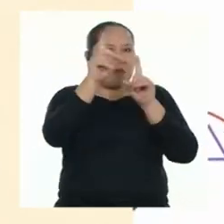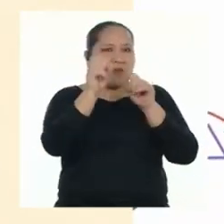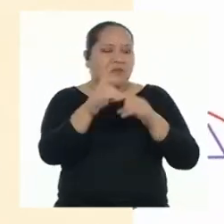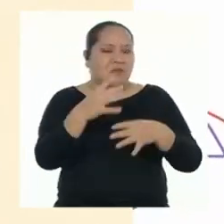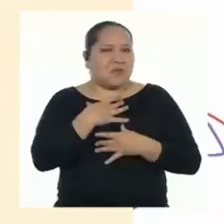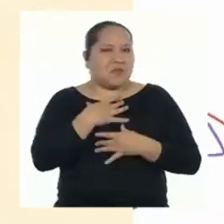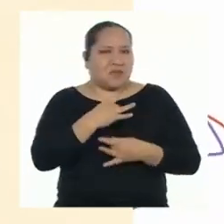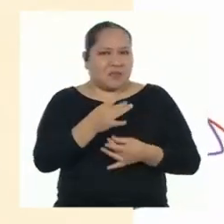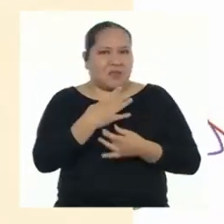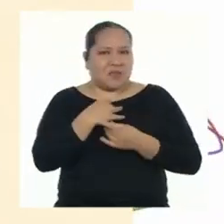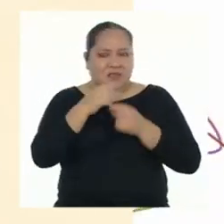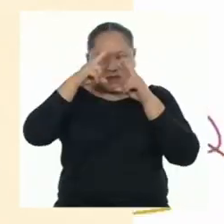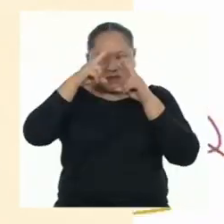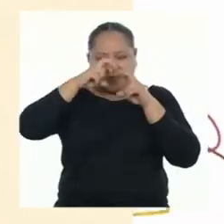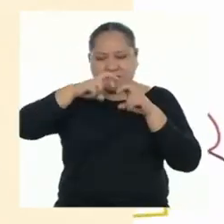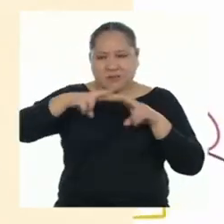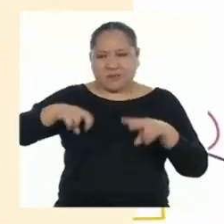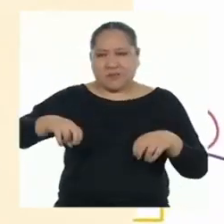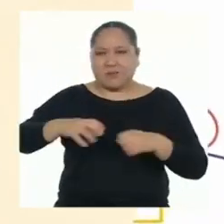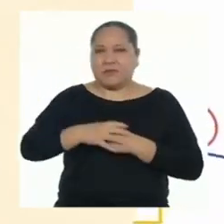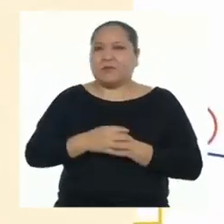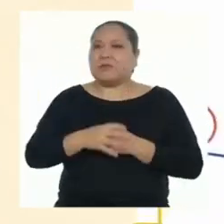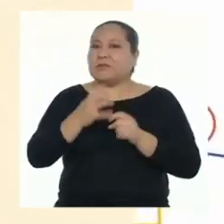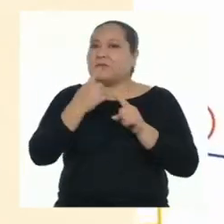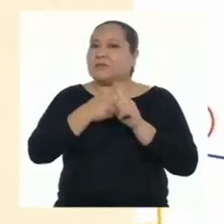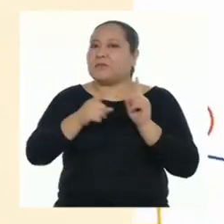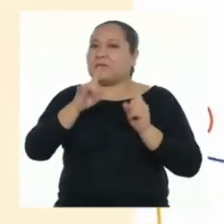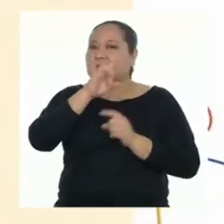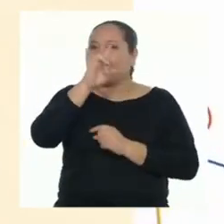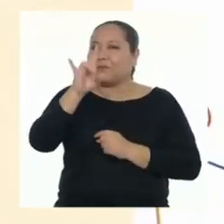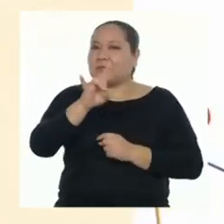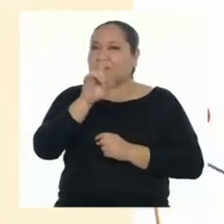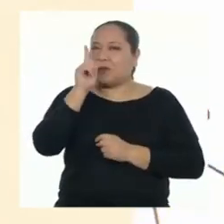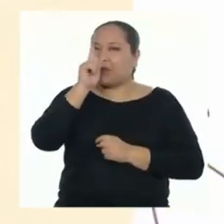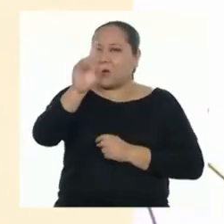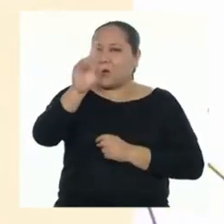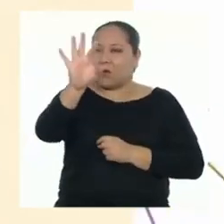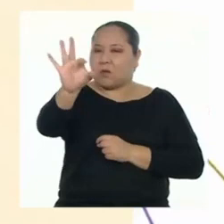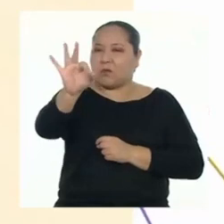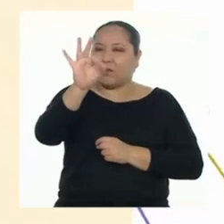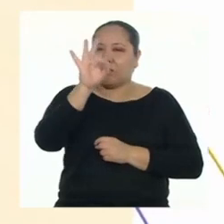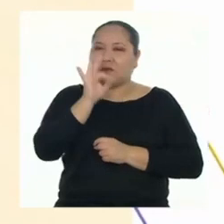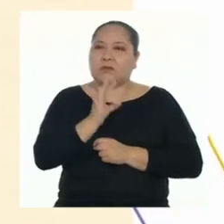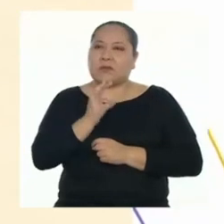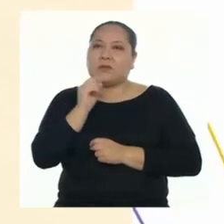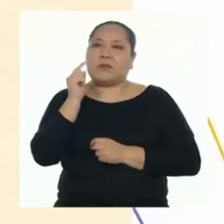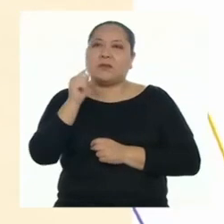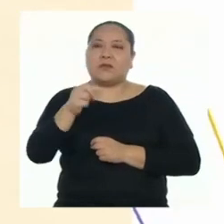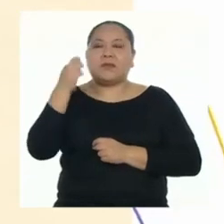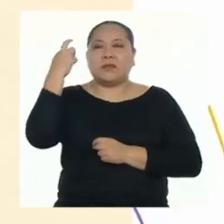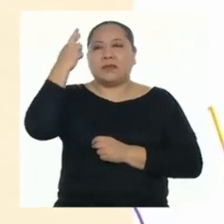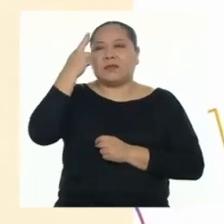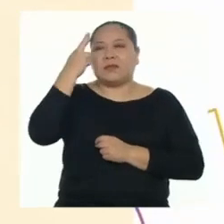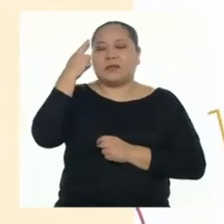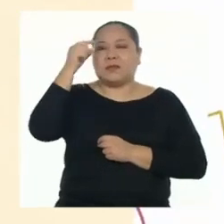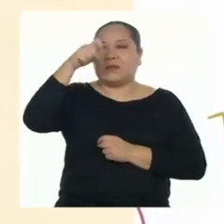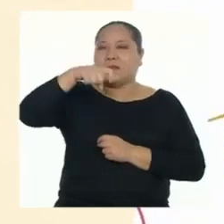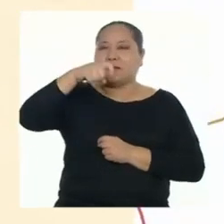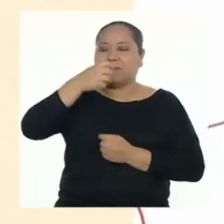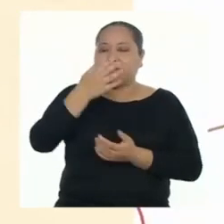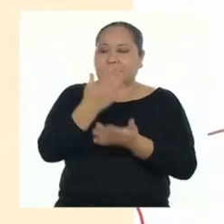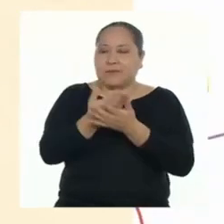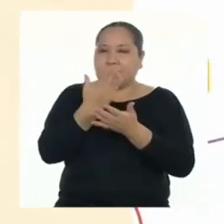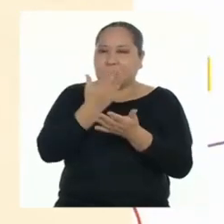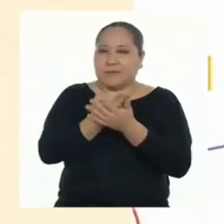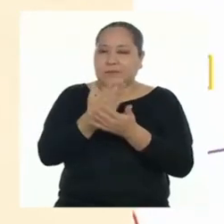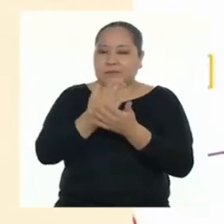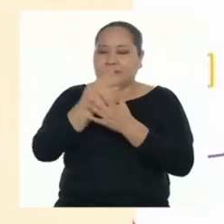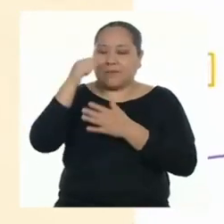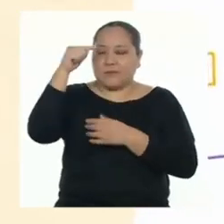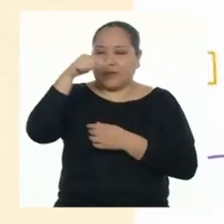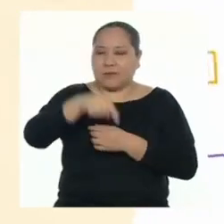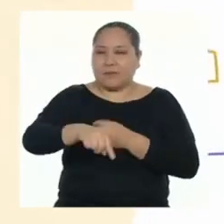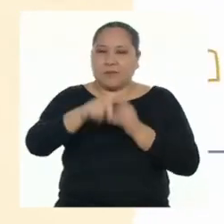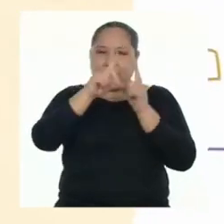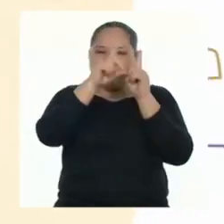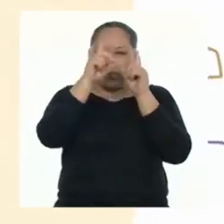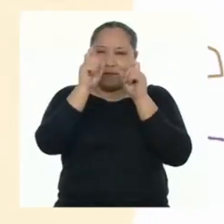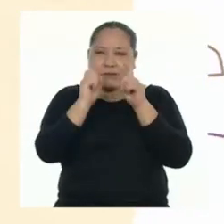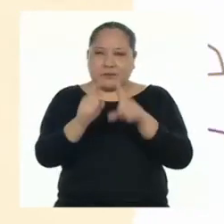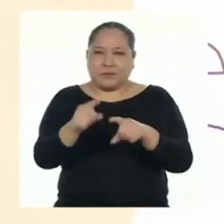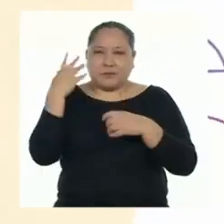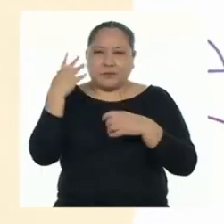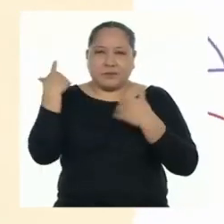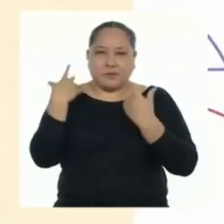interesantes para realizar la indagación, pero utilizaremos solo una de ellas. Por eso, nos debemos asegurar que en esta pregunta estén